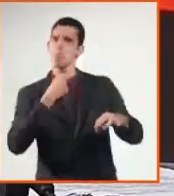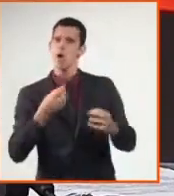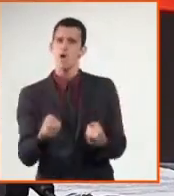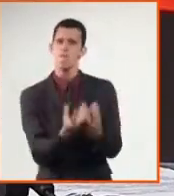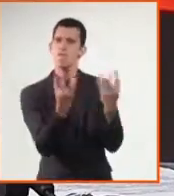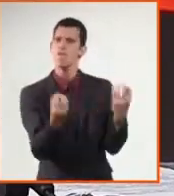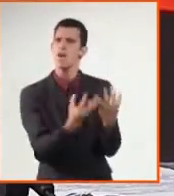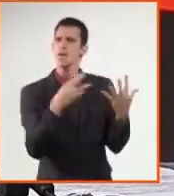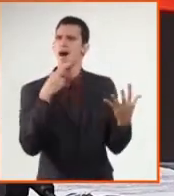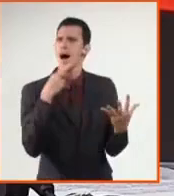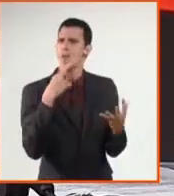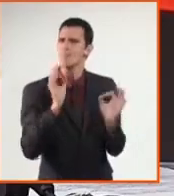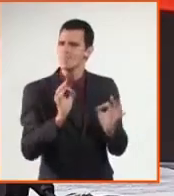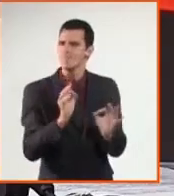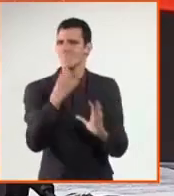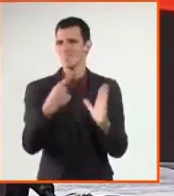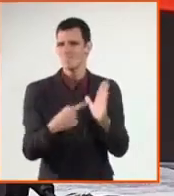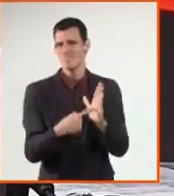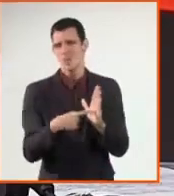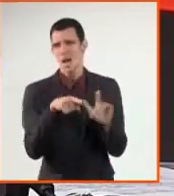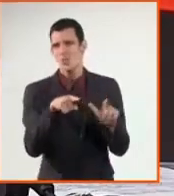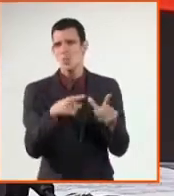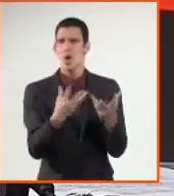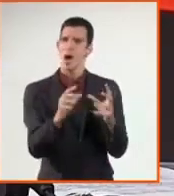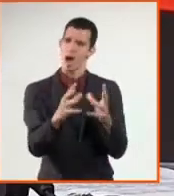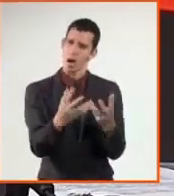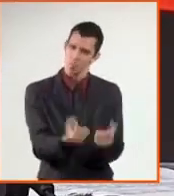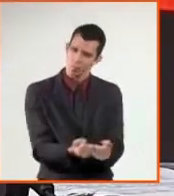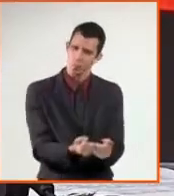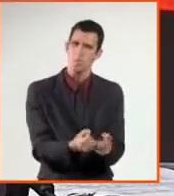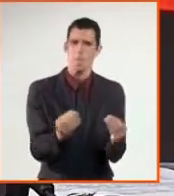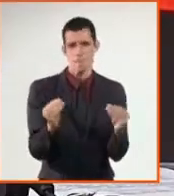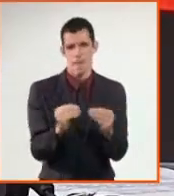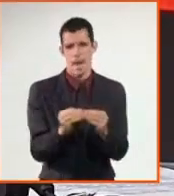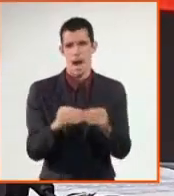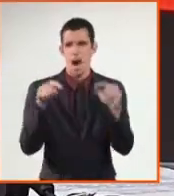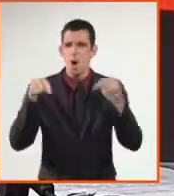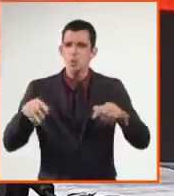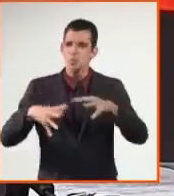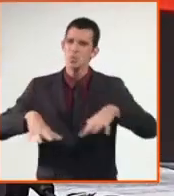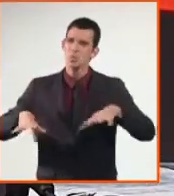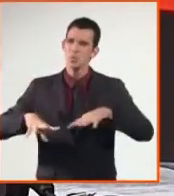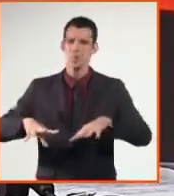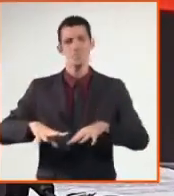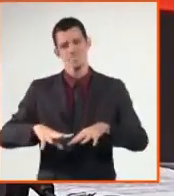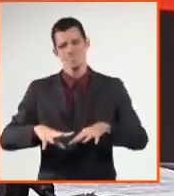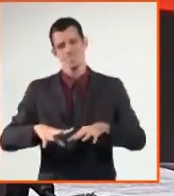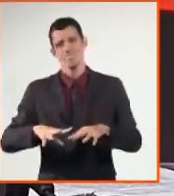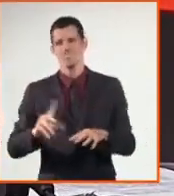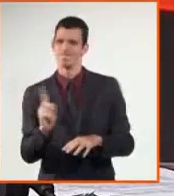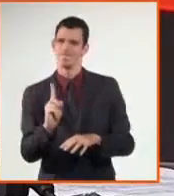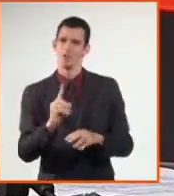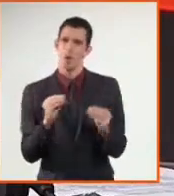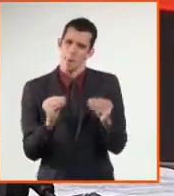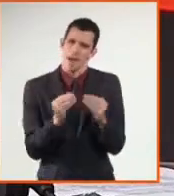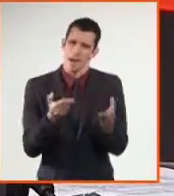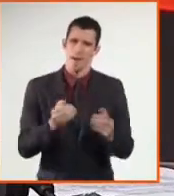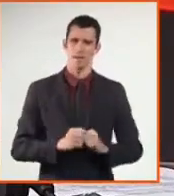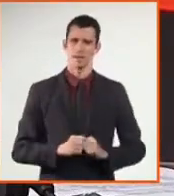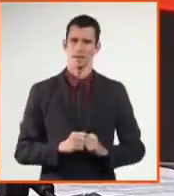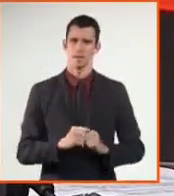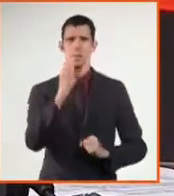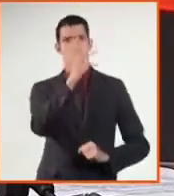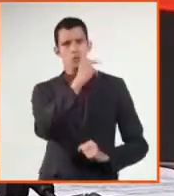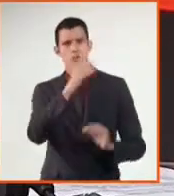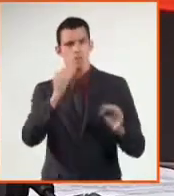cada uno de los lugares y que esto por supuesto contribuya a la reducción de los consumos no hay manera objetivo el